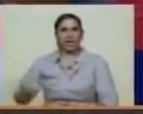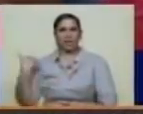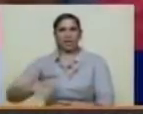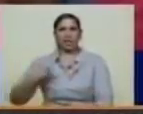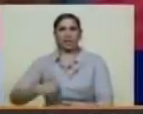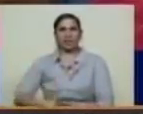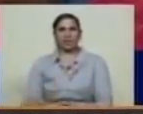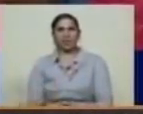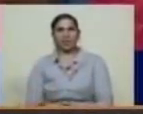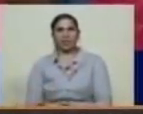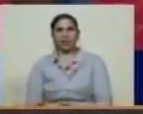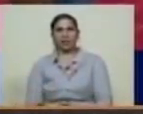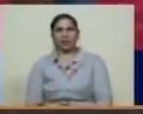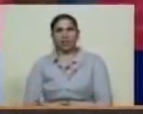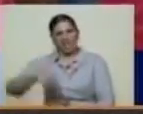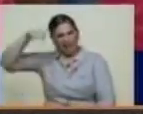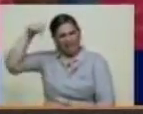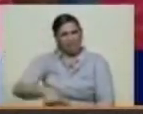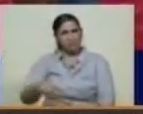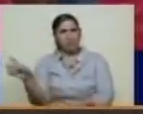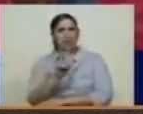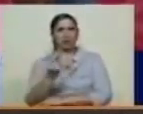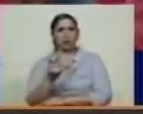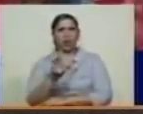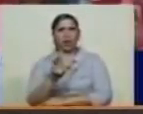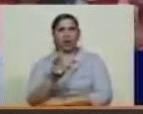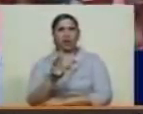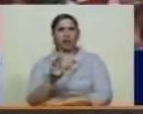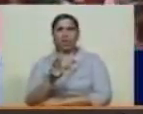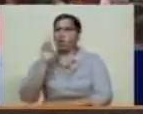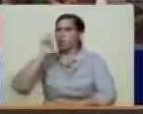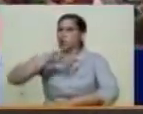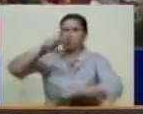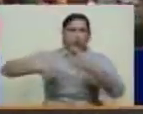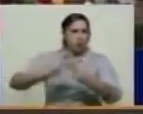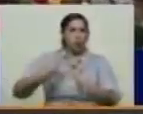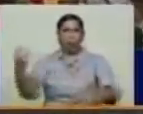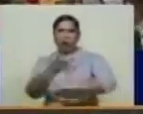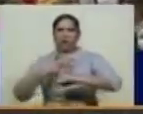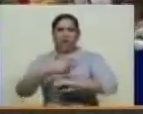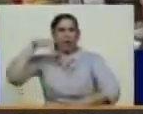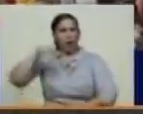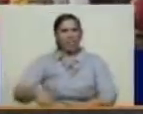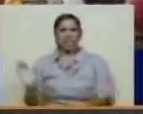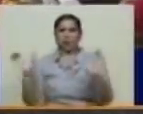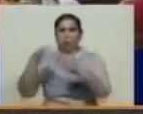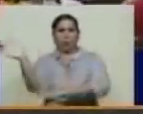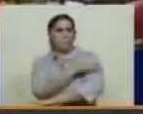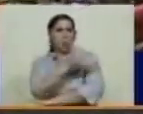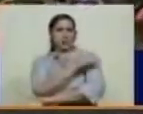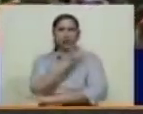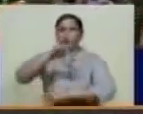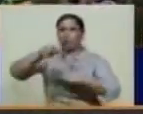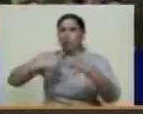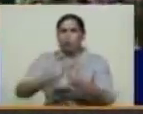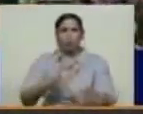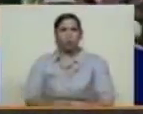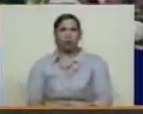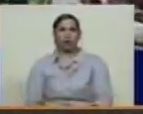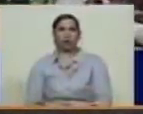a Temer. Aquí en Venezuela no gobernará más nunca uno que se parezca a ellos. Aquí gobernarán